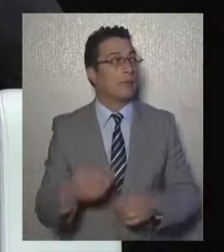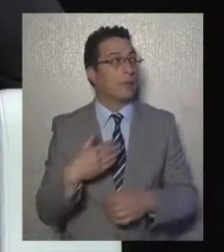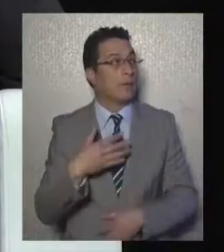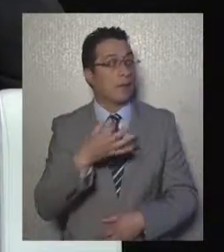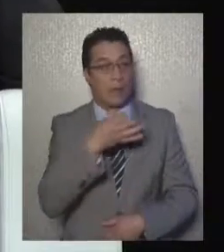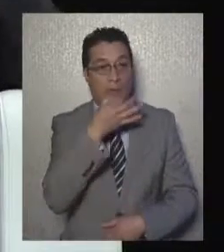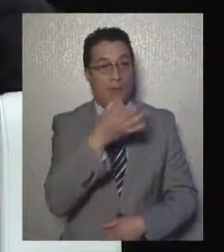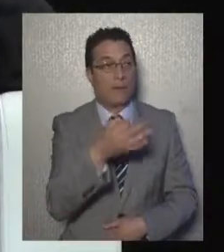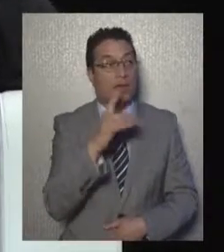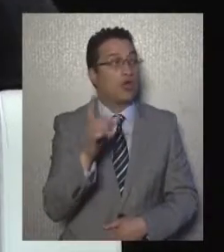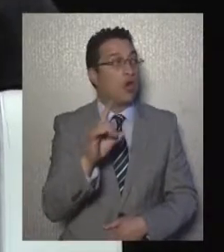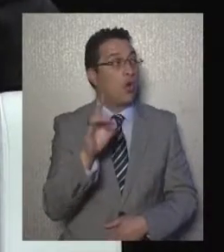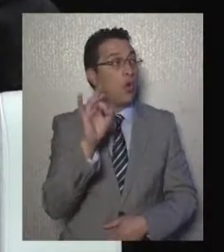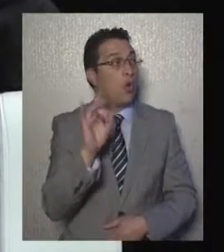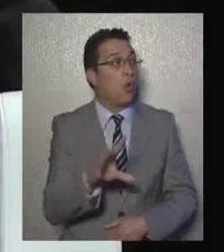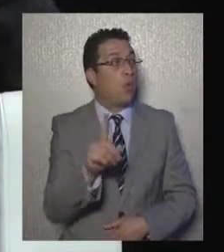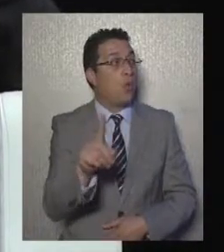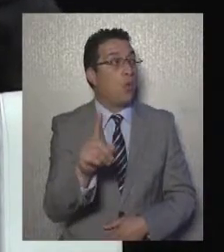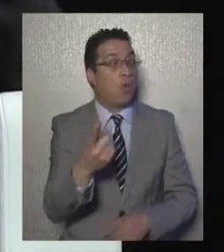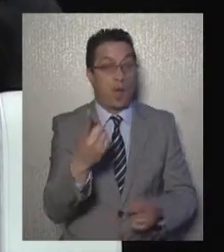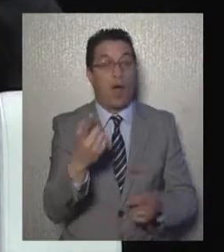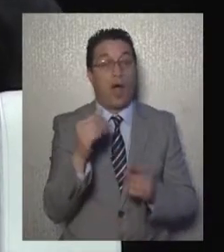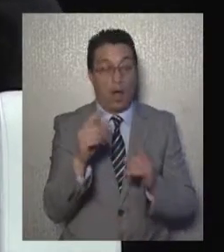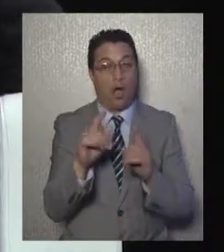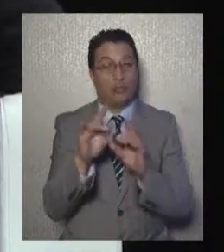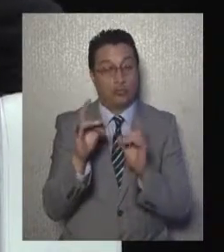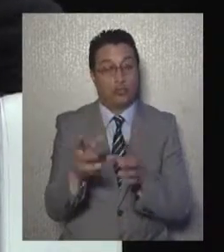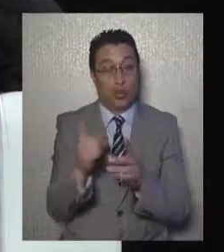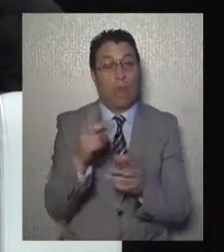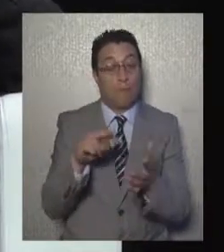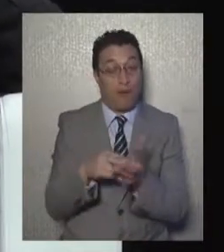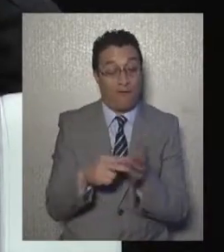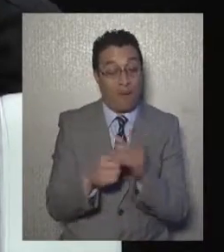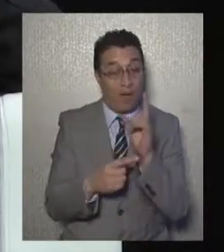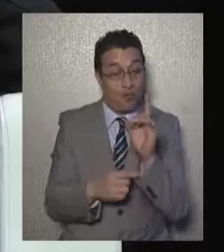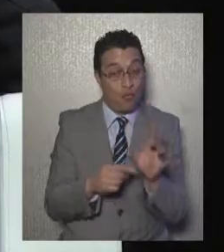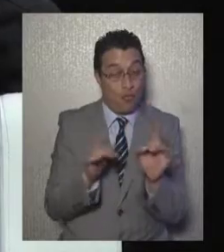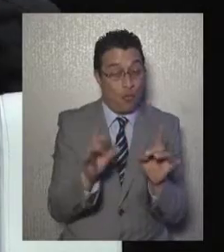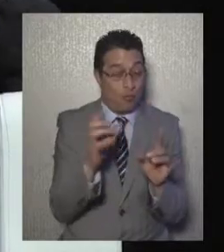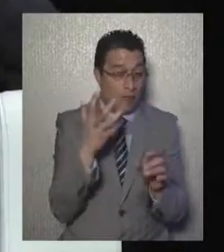digo que no hay una bala de plata, lo que estoy diciendo es que hay cientos de problemas y cada uno de